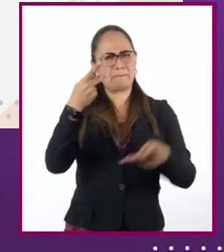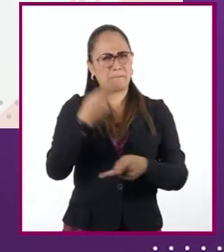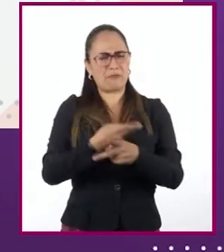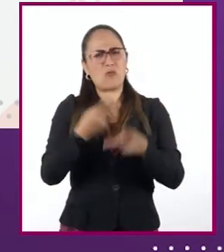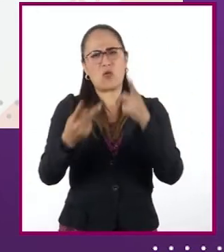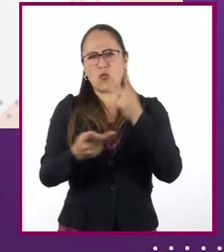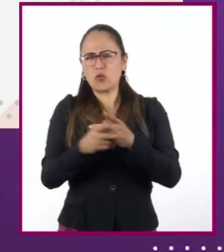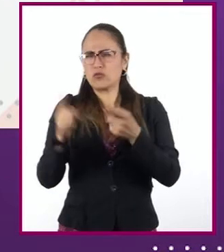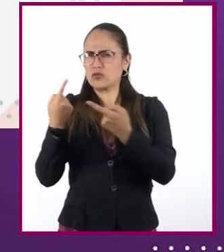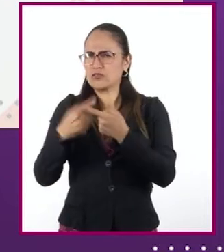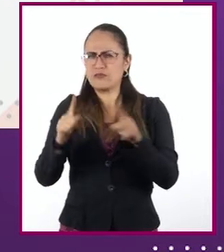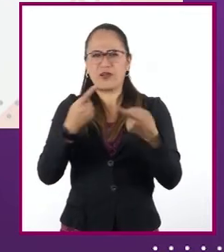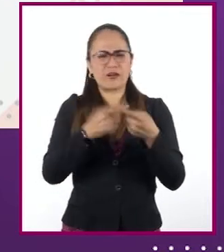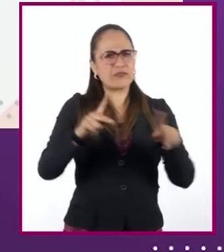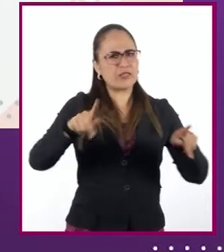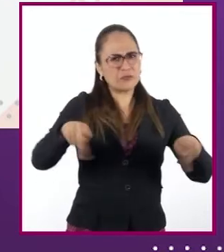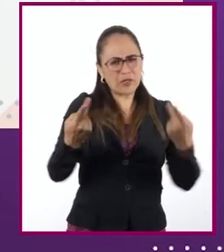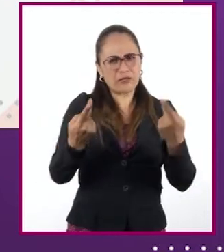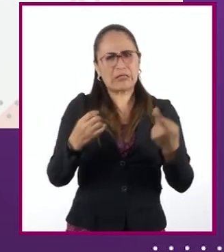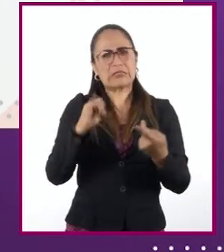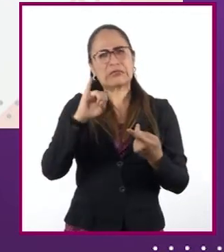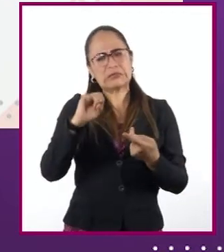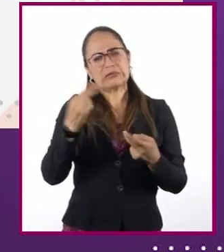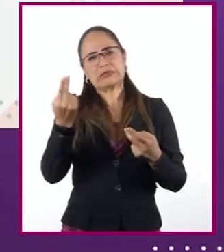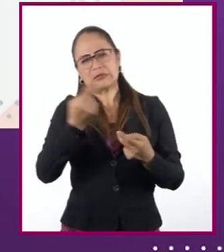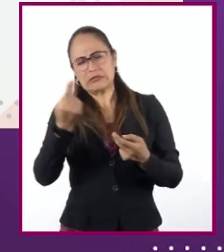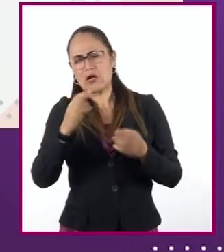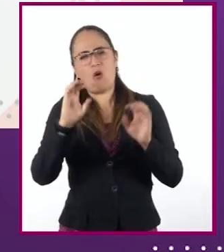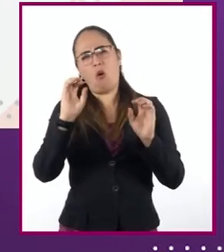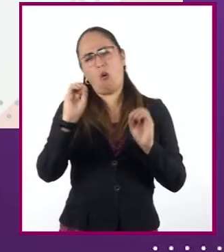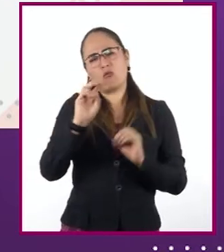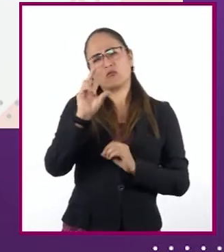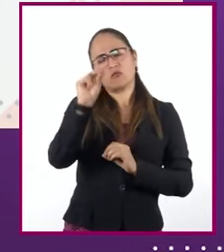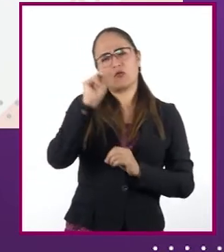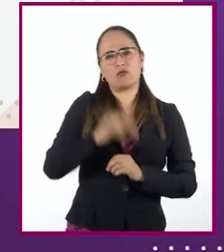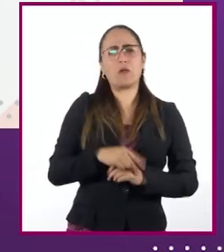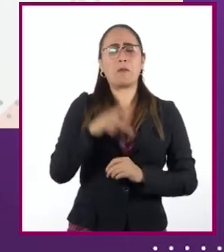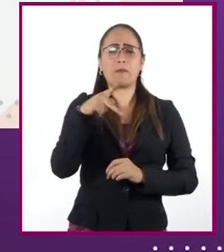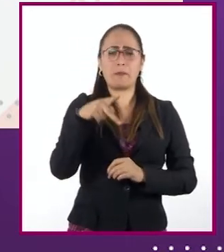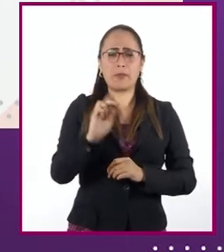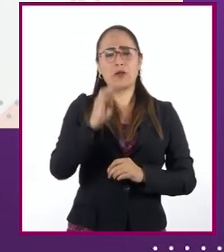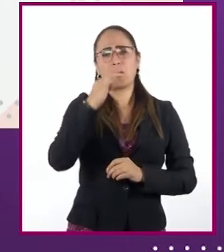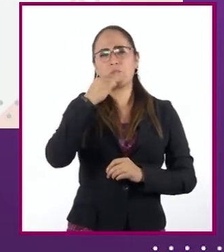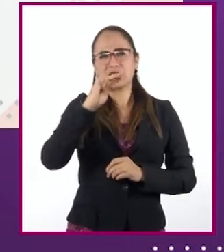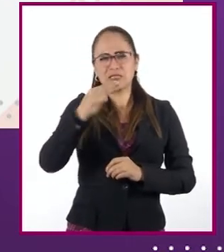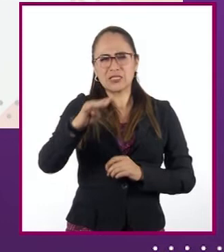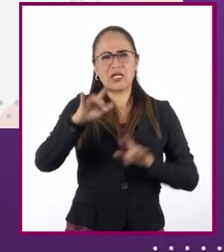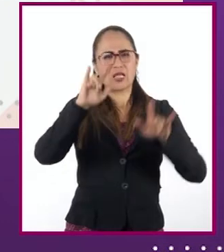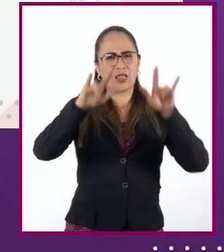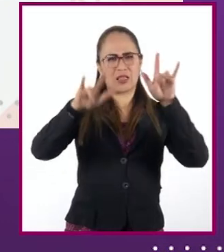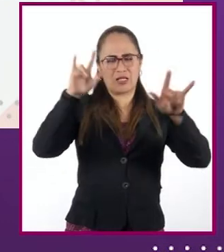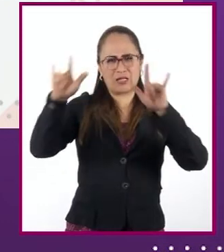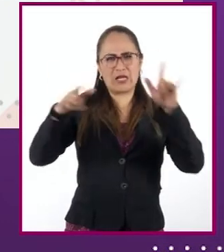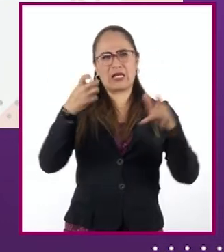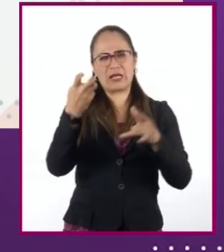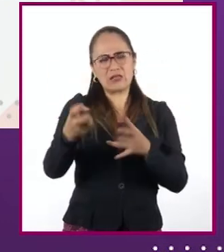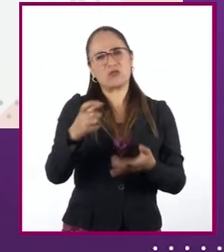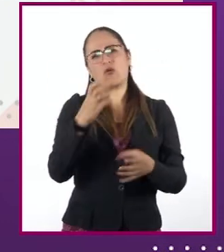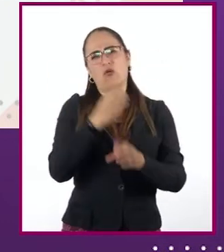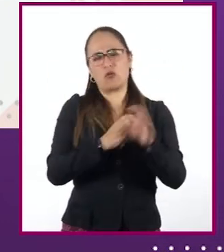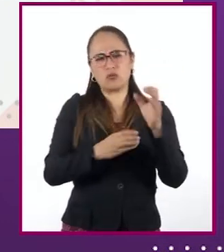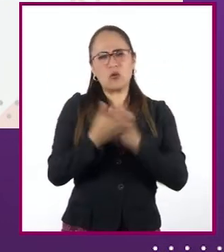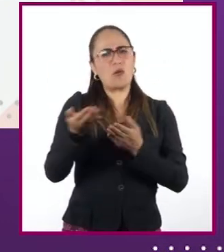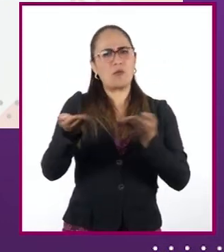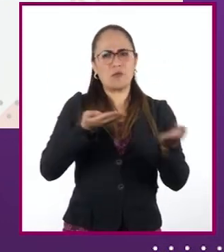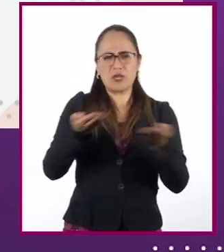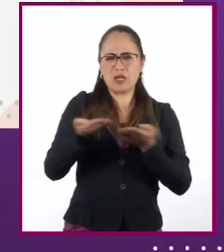productos, sean o no necesarios. Pero los mensajes no solo influyen en el consumo de bienes y